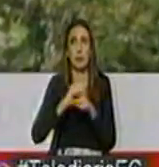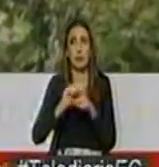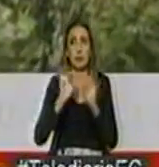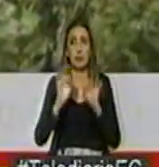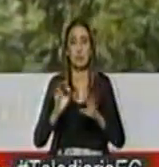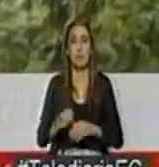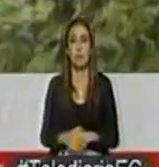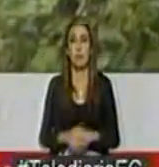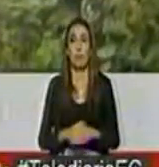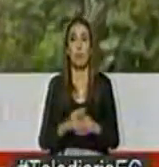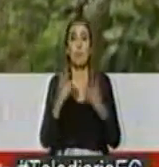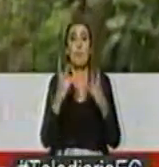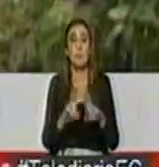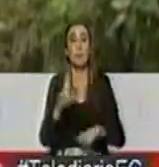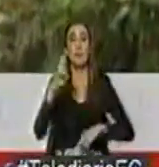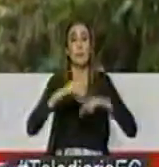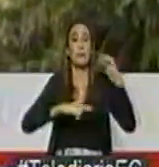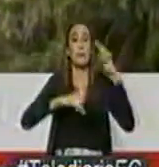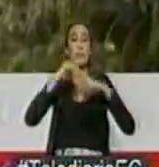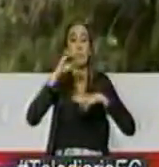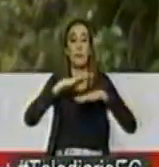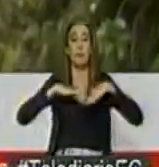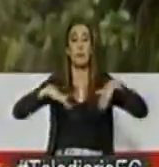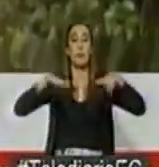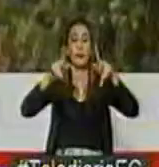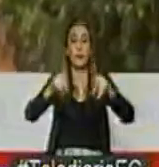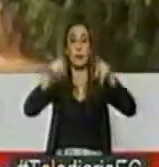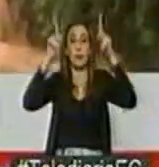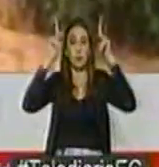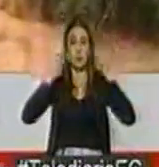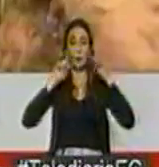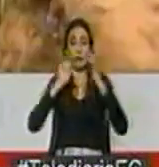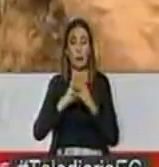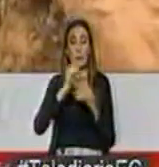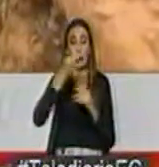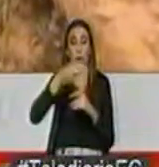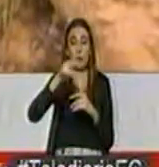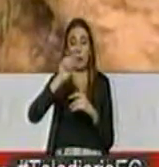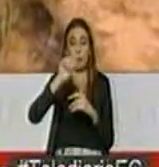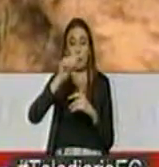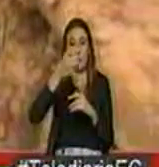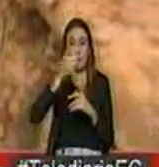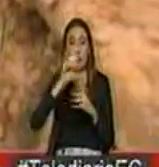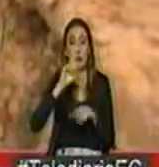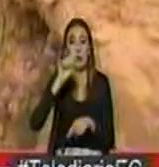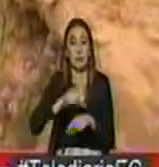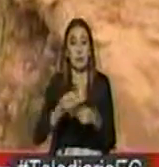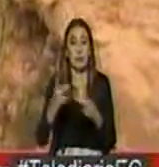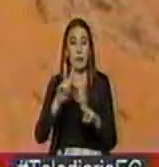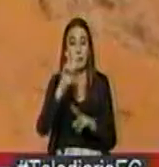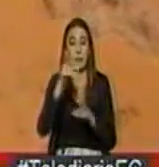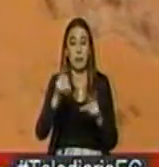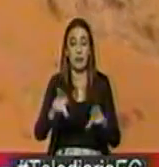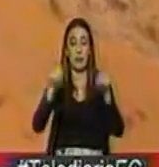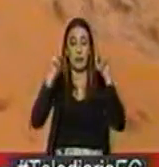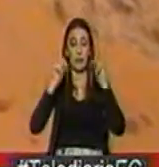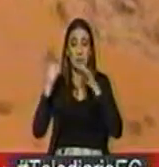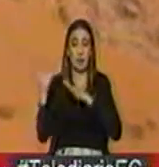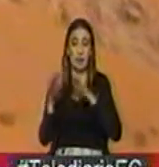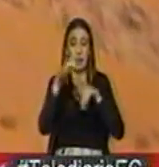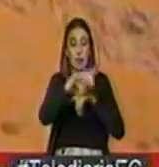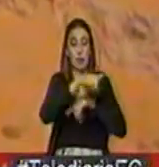además se construirá un puente definitivo sobre el río guango y la construcción de dos variantes en los sectores yaguana y